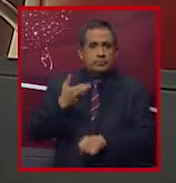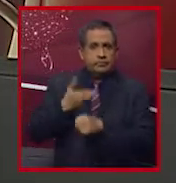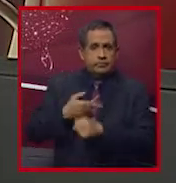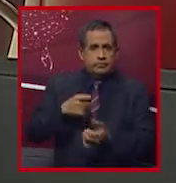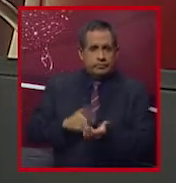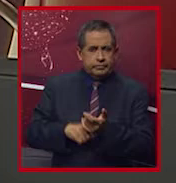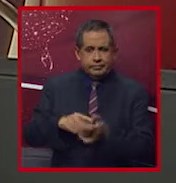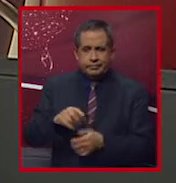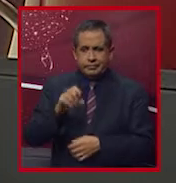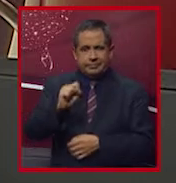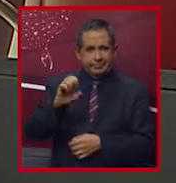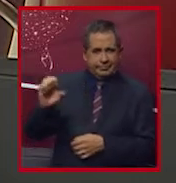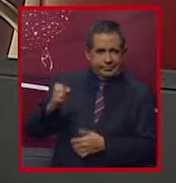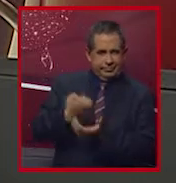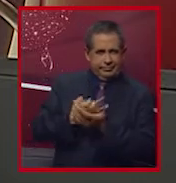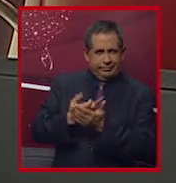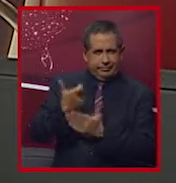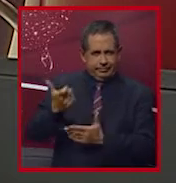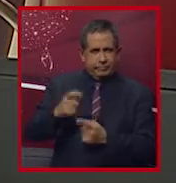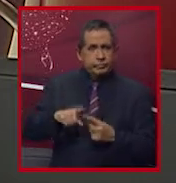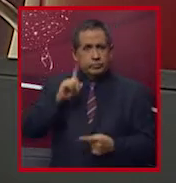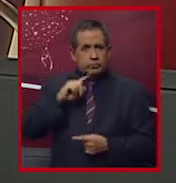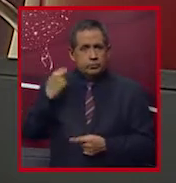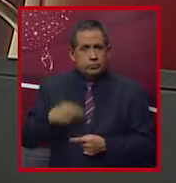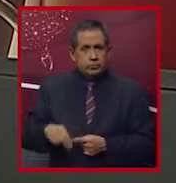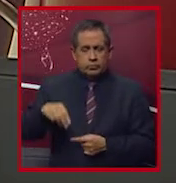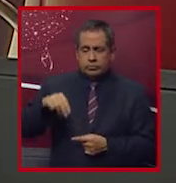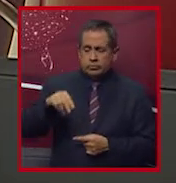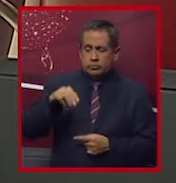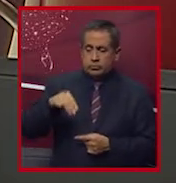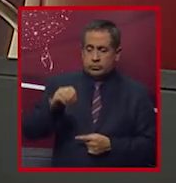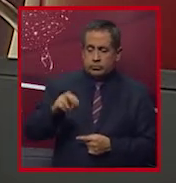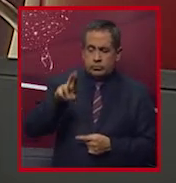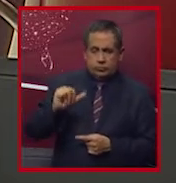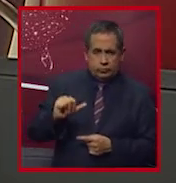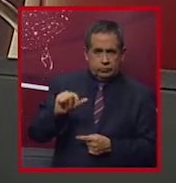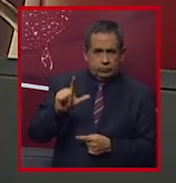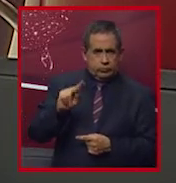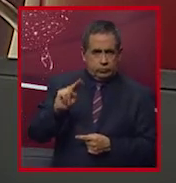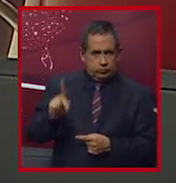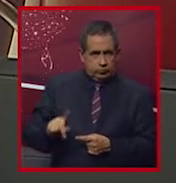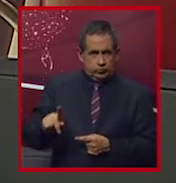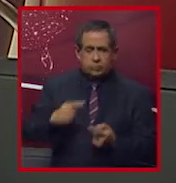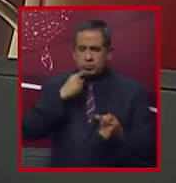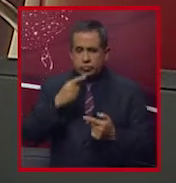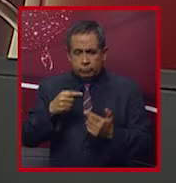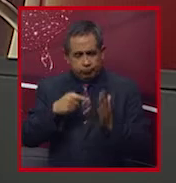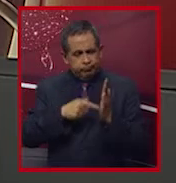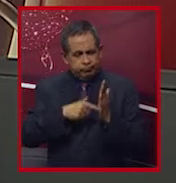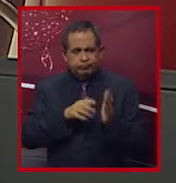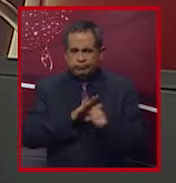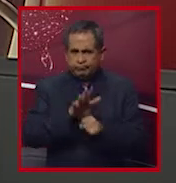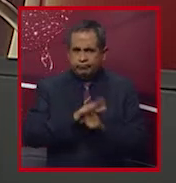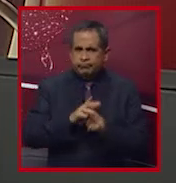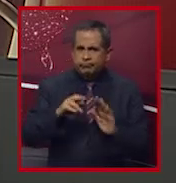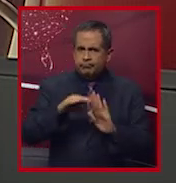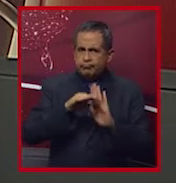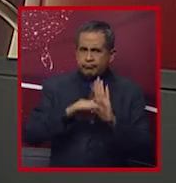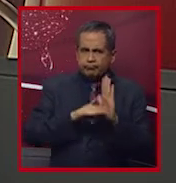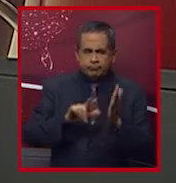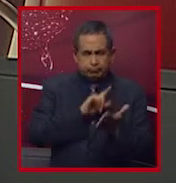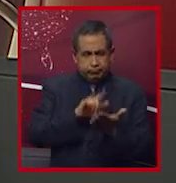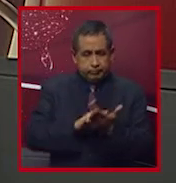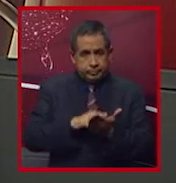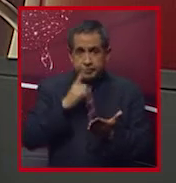Secretaría de Economía, Luz María de la Mora, afirmó que México cuenta con instrumentos legales y jurídicos para enfrentar las medidas anunciadas por Estados